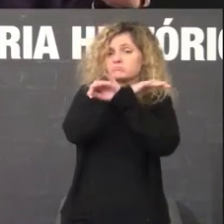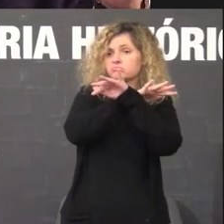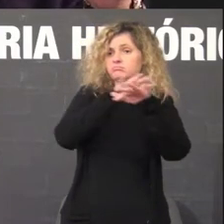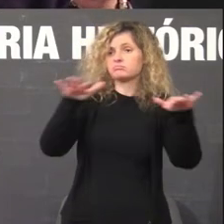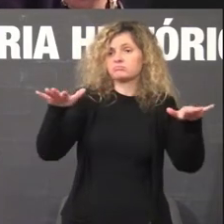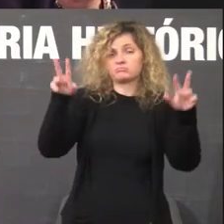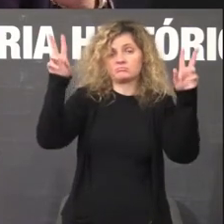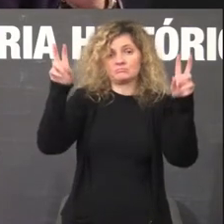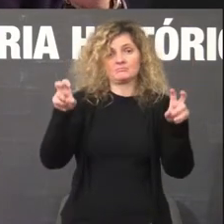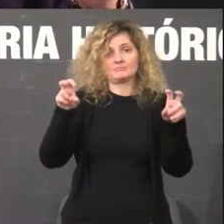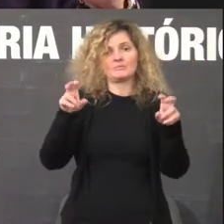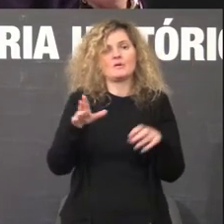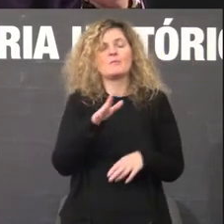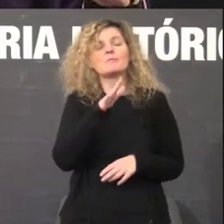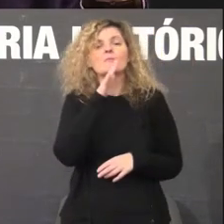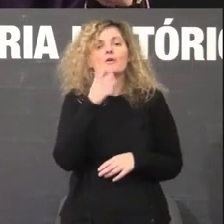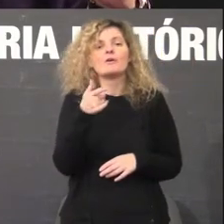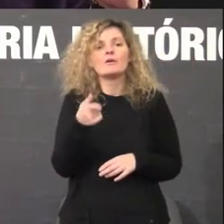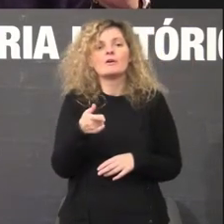ese asunto